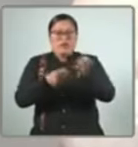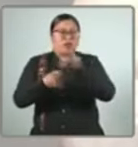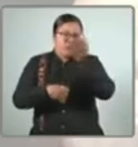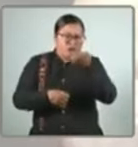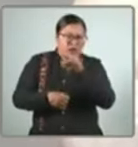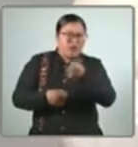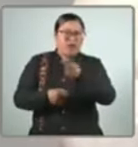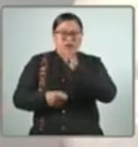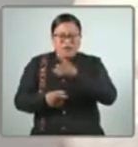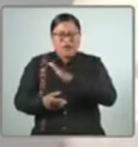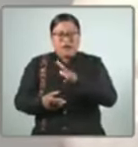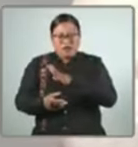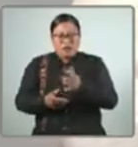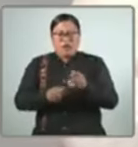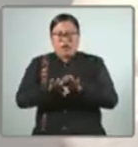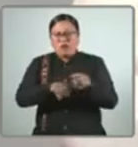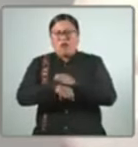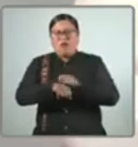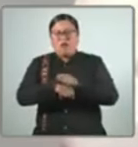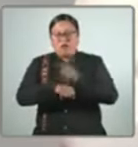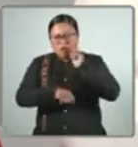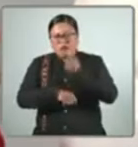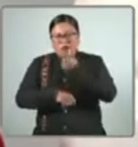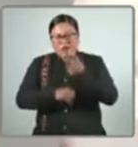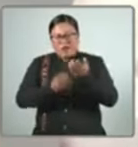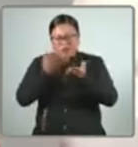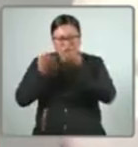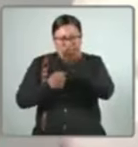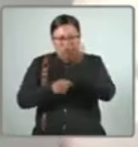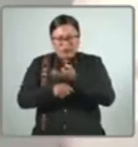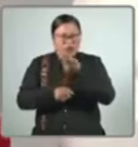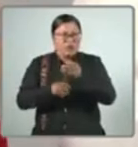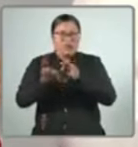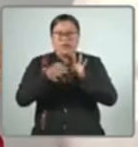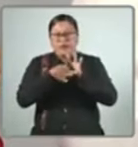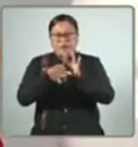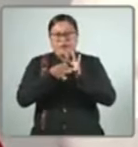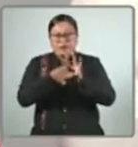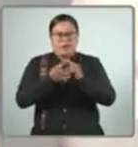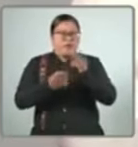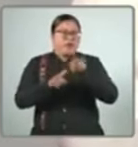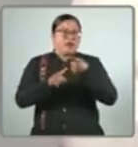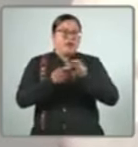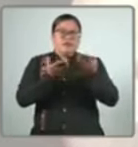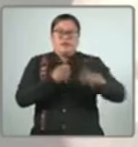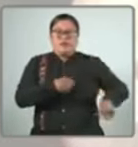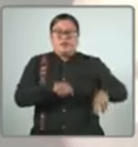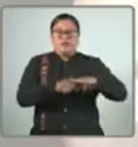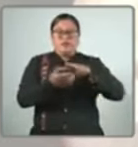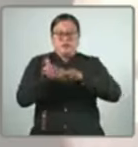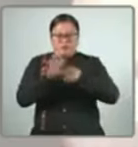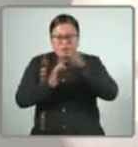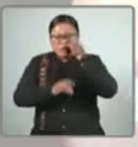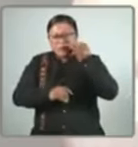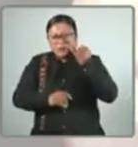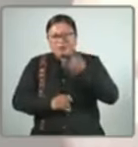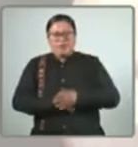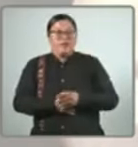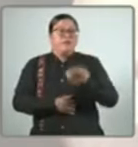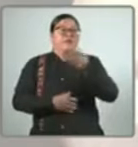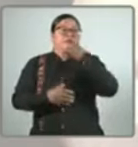pasan gran parte de las horas del día las y los estudiantes. Este trabajo en equipo lo encabeza el señor gobernador, el ingeniero Salomón Jara Cruz,